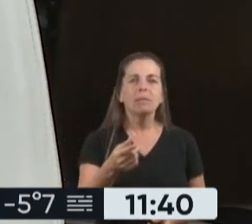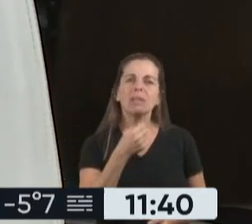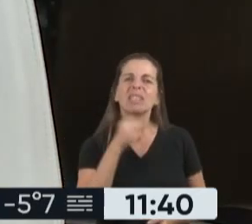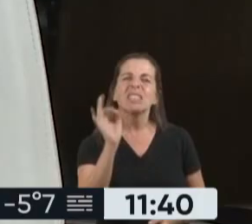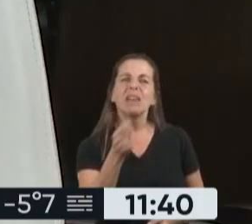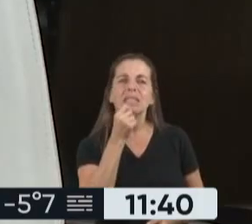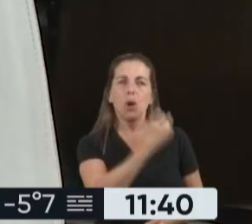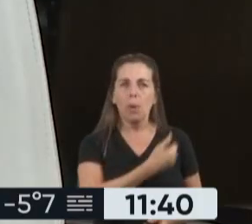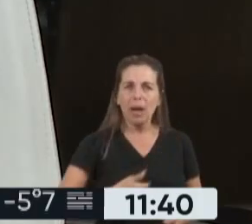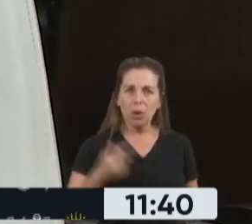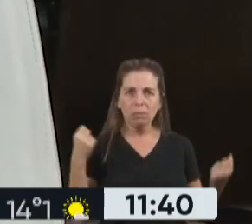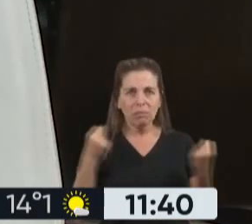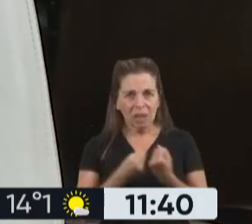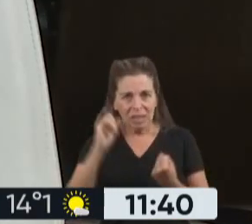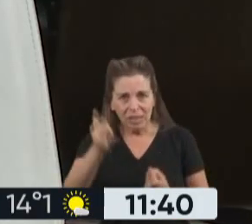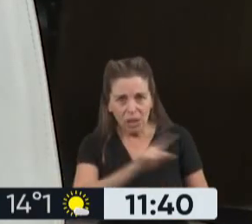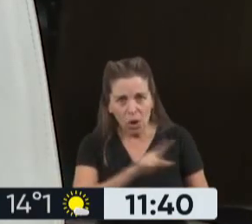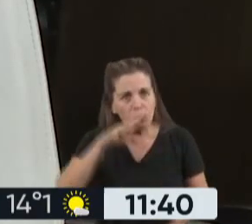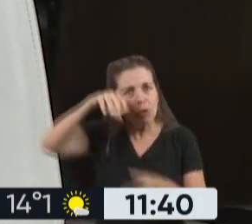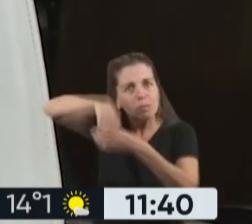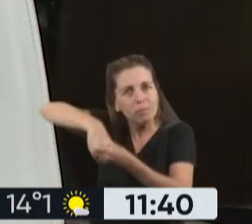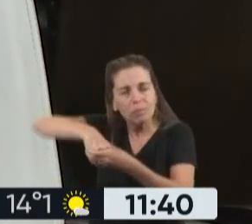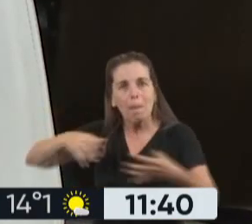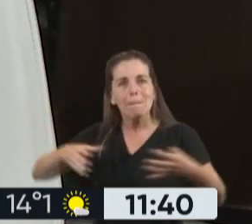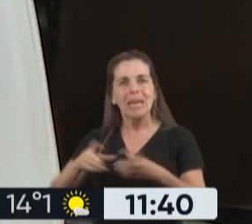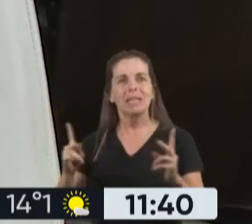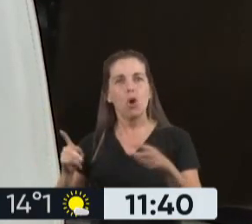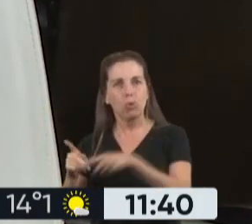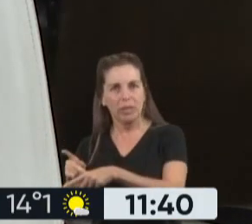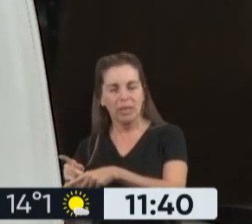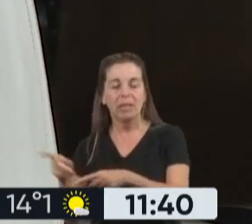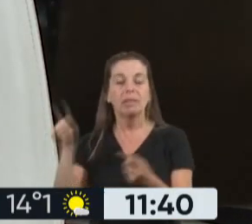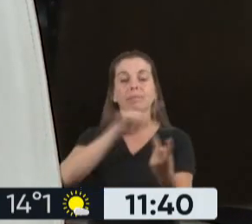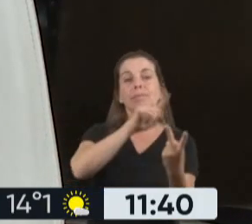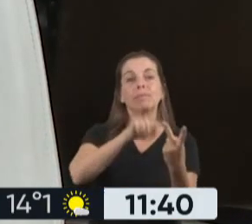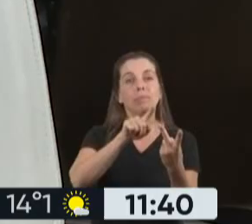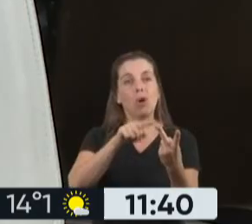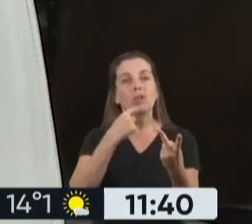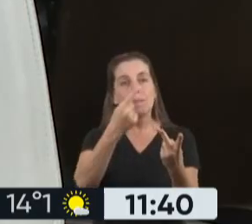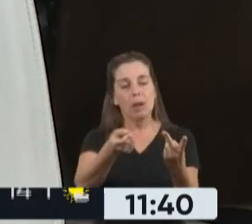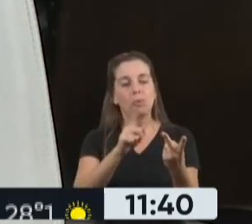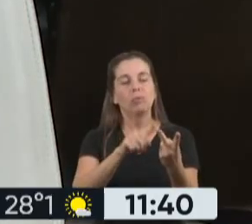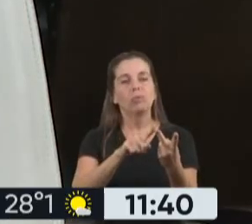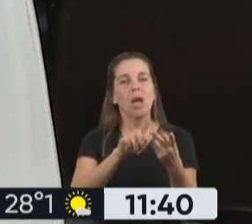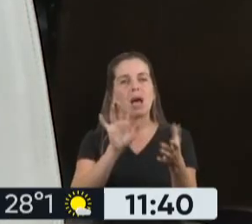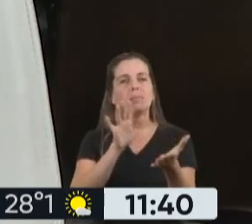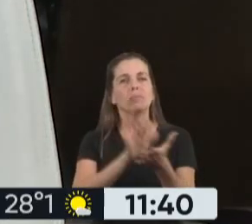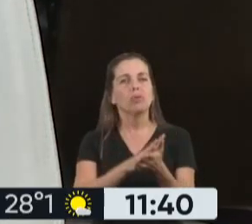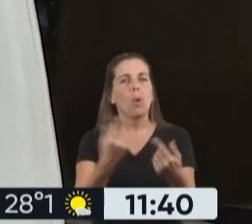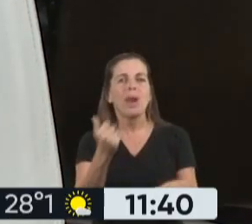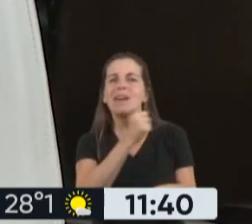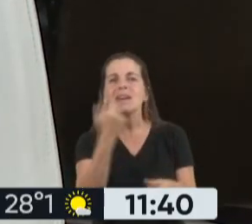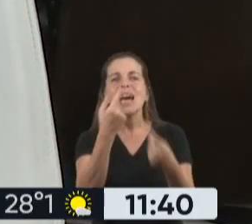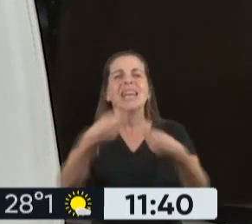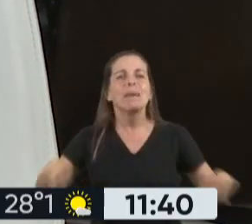la intervención o de la judicialización del Partido Justicialista. Y por otro lado, en lo que respecta a medicamentos,